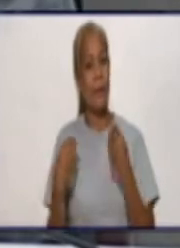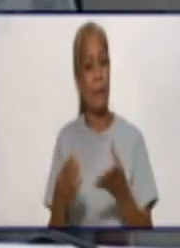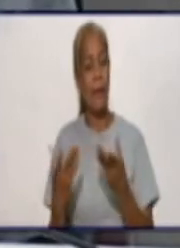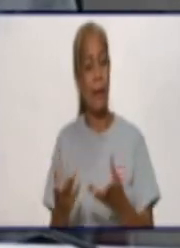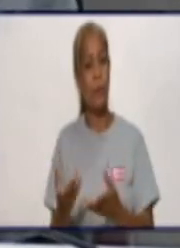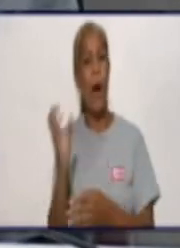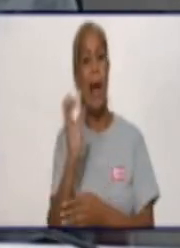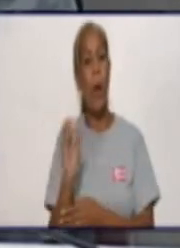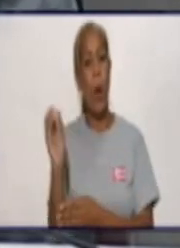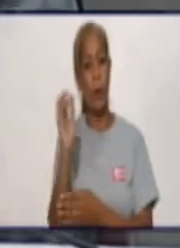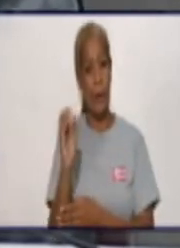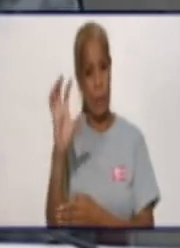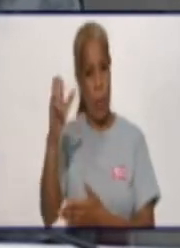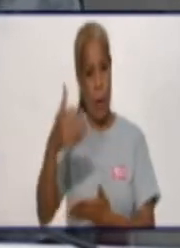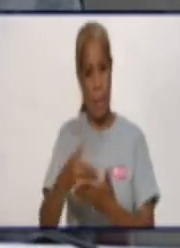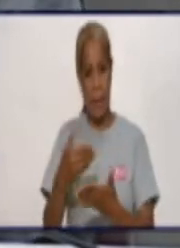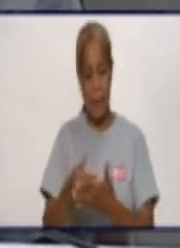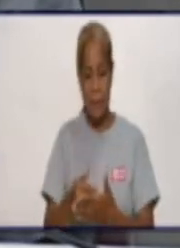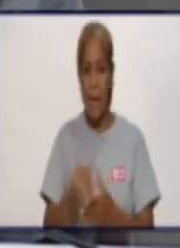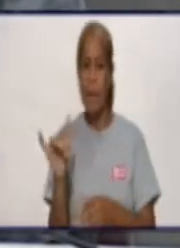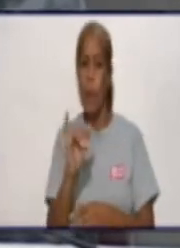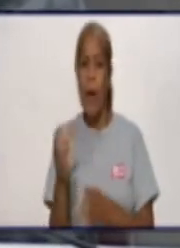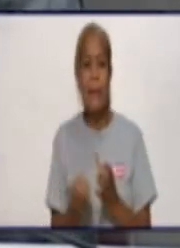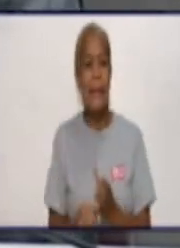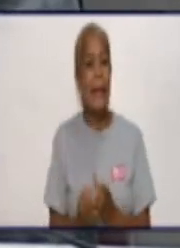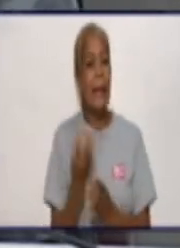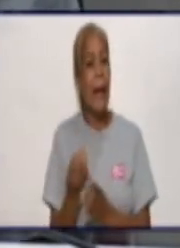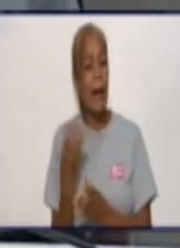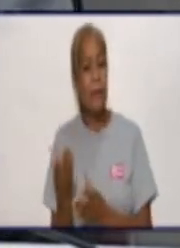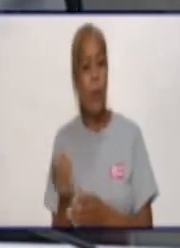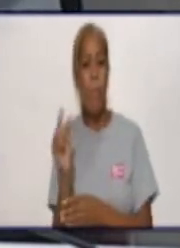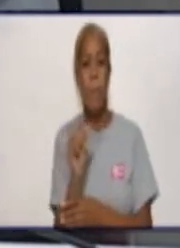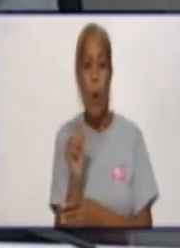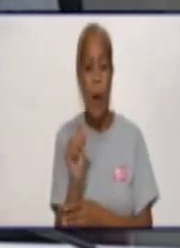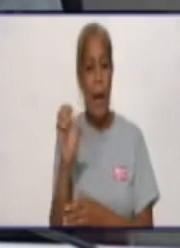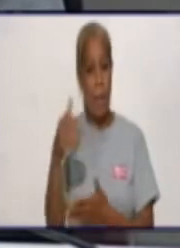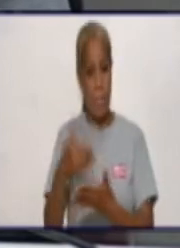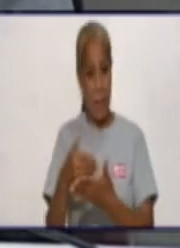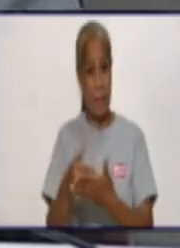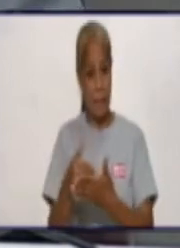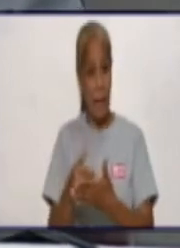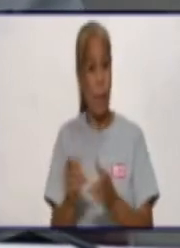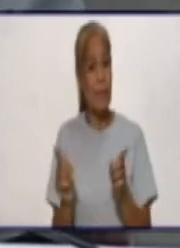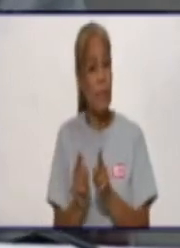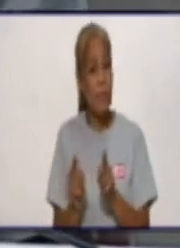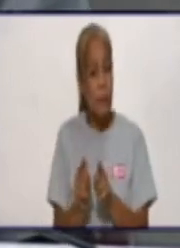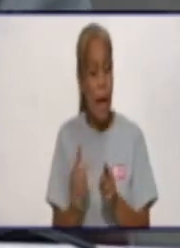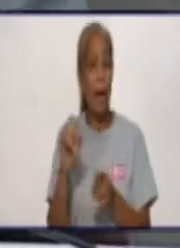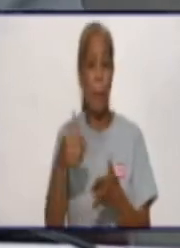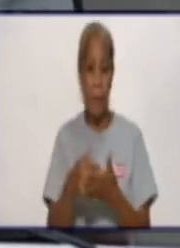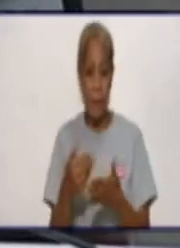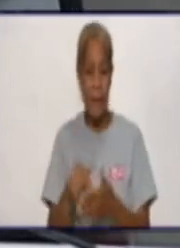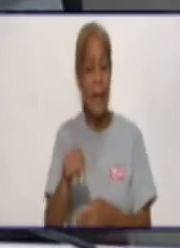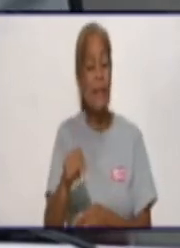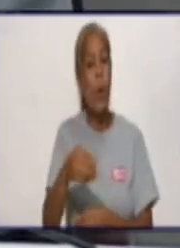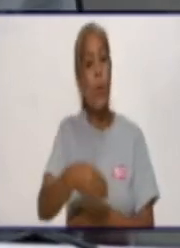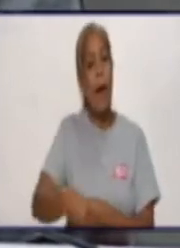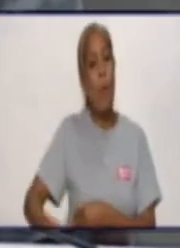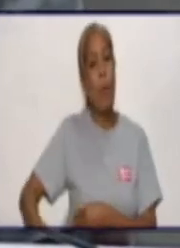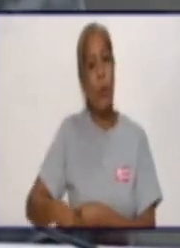a nuestros tcp creando pequeñas y medianas empresas yo creo que ha sido una oportunidad magnífica también para que nos